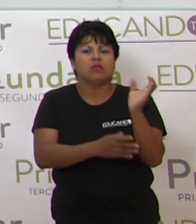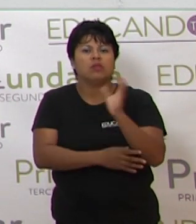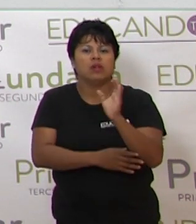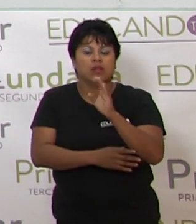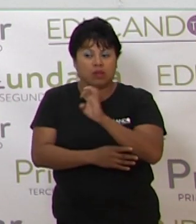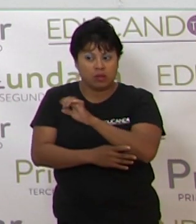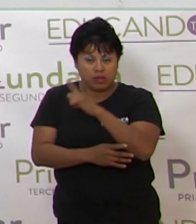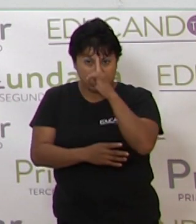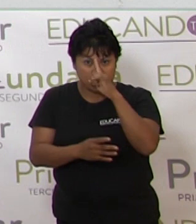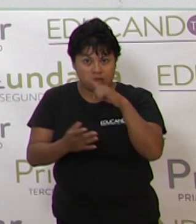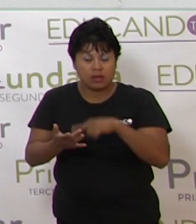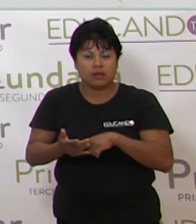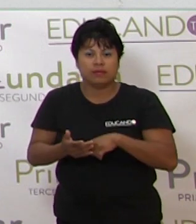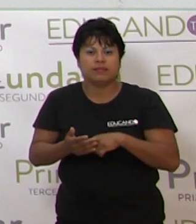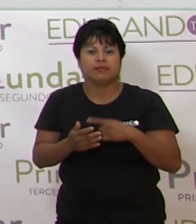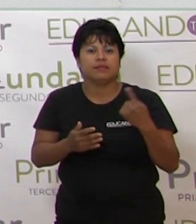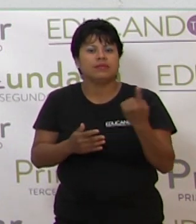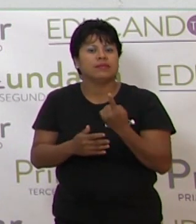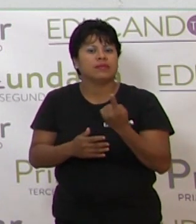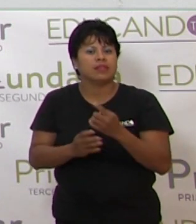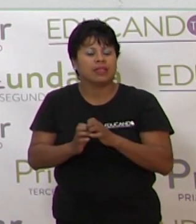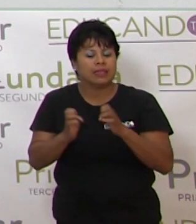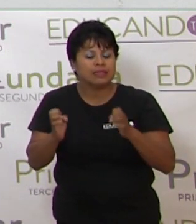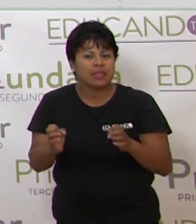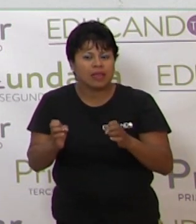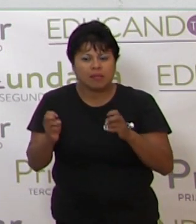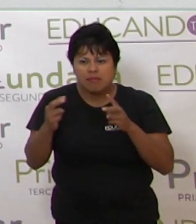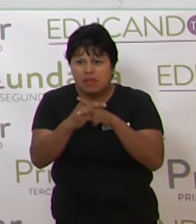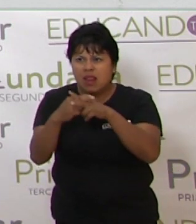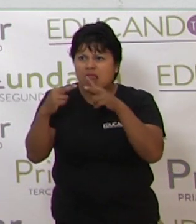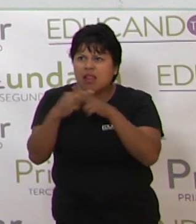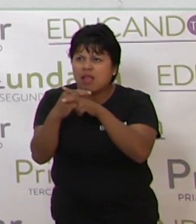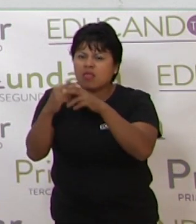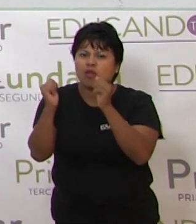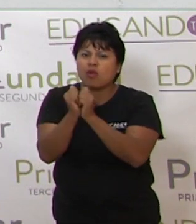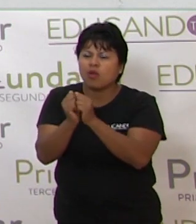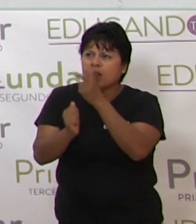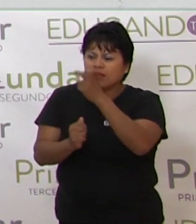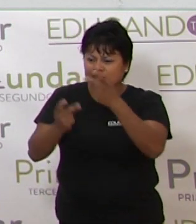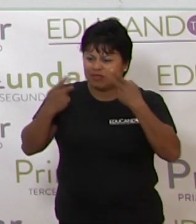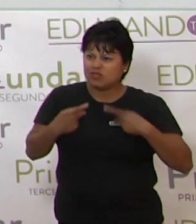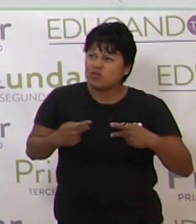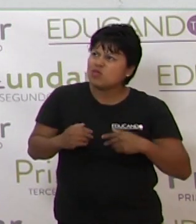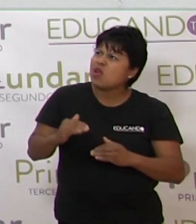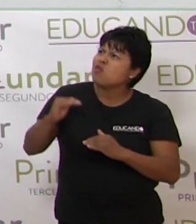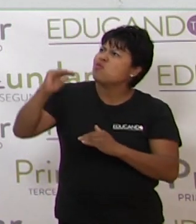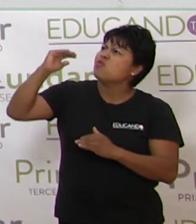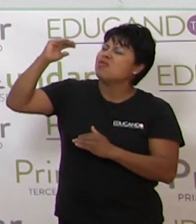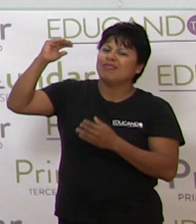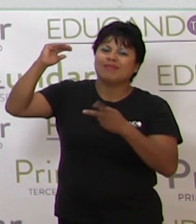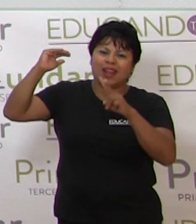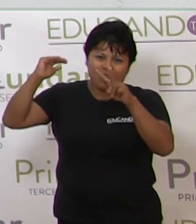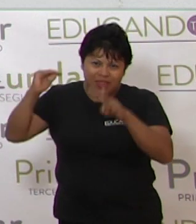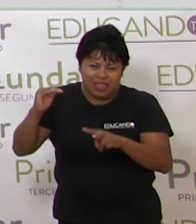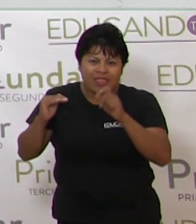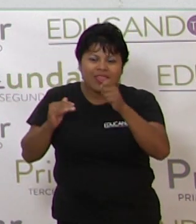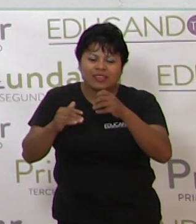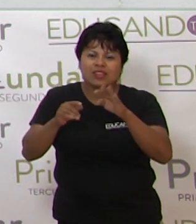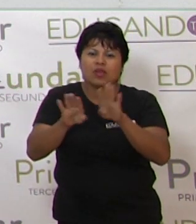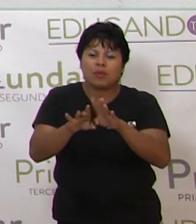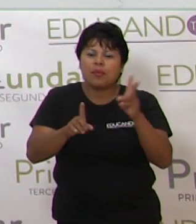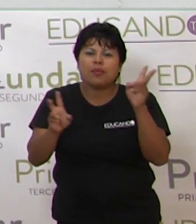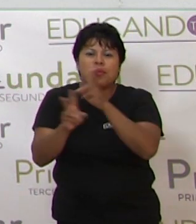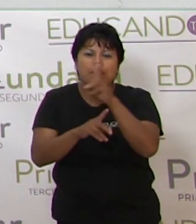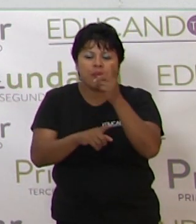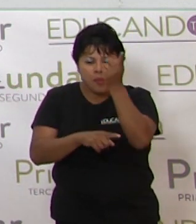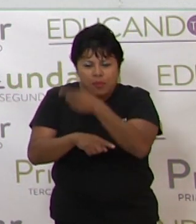cuando él cree que está peleando con estos grandes personajes y en realidad son grandes